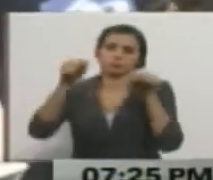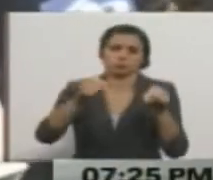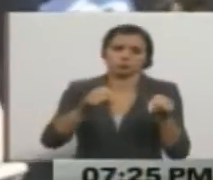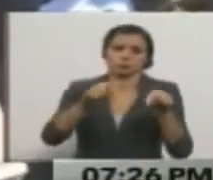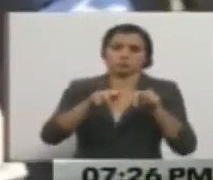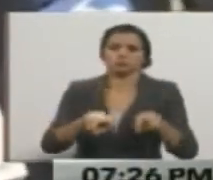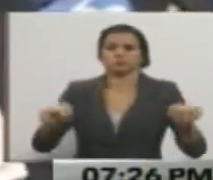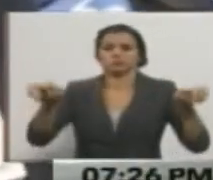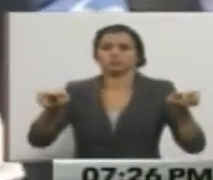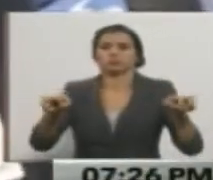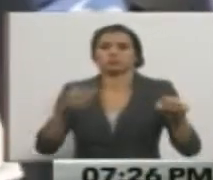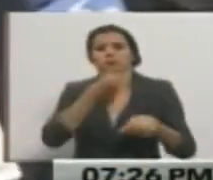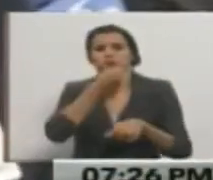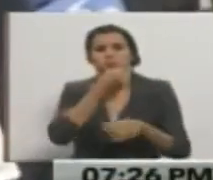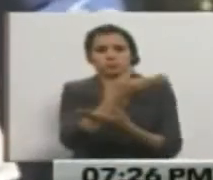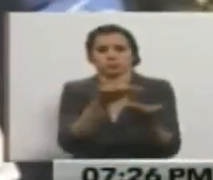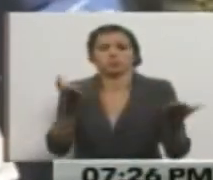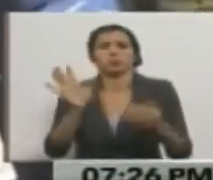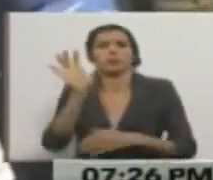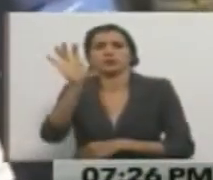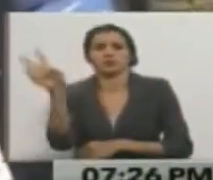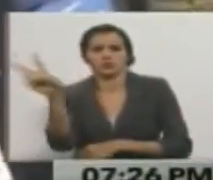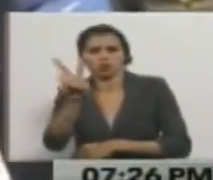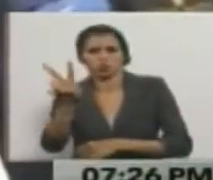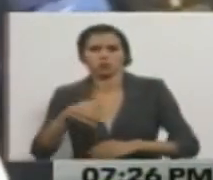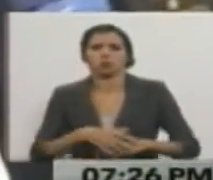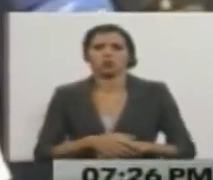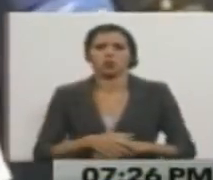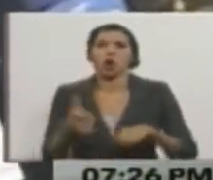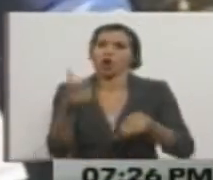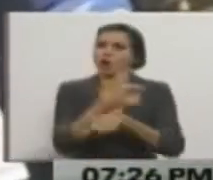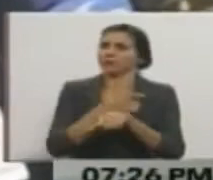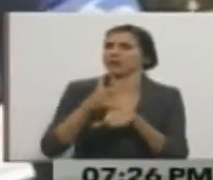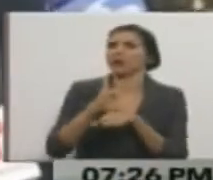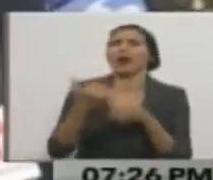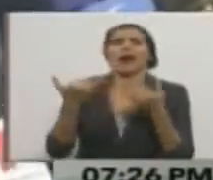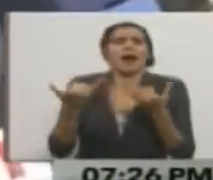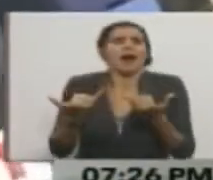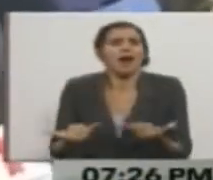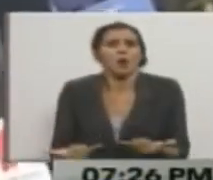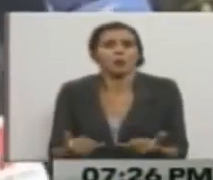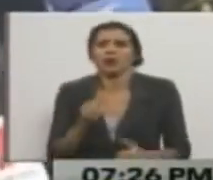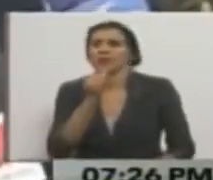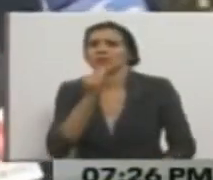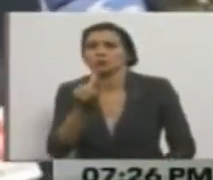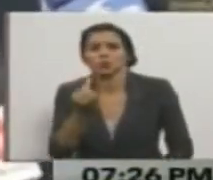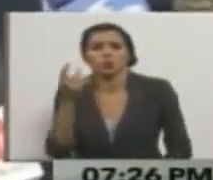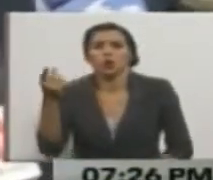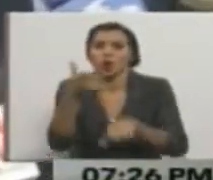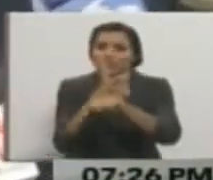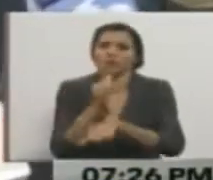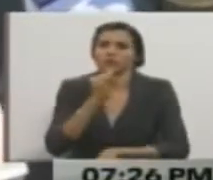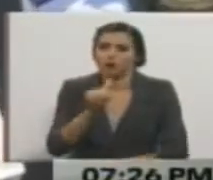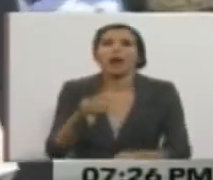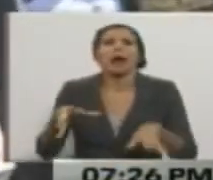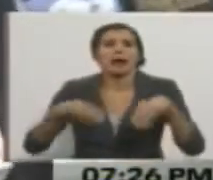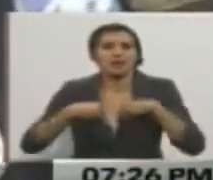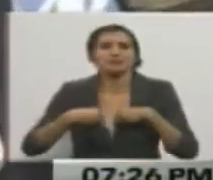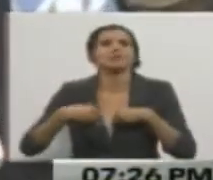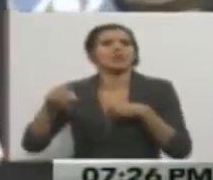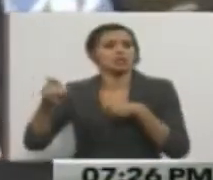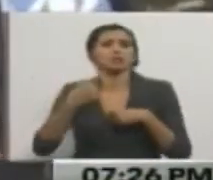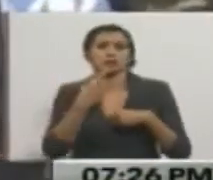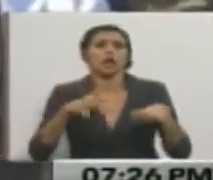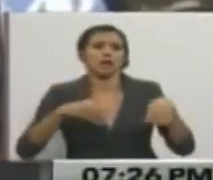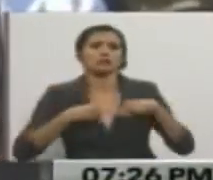sesión para informarles al país que el gobierno acaba de anunciar, el gobierno acaba de reconocer, el gobierno acaba